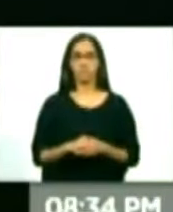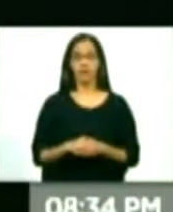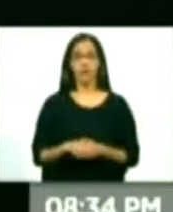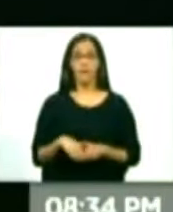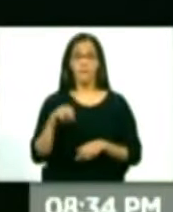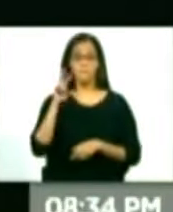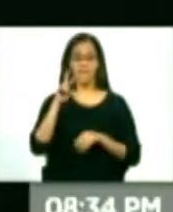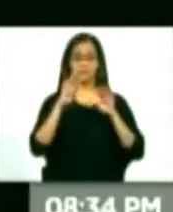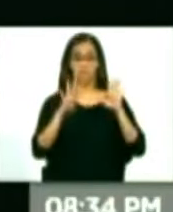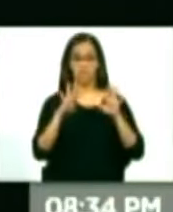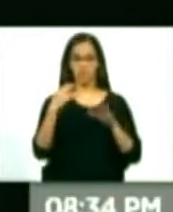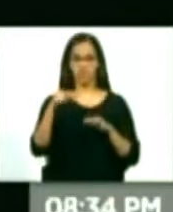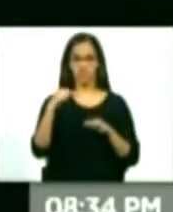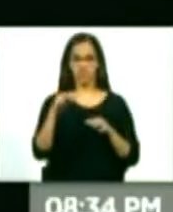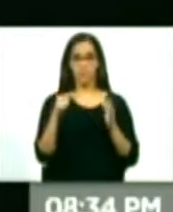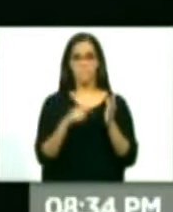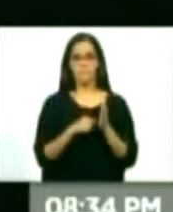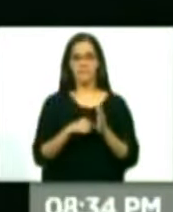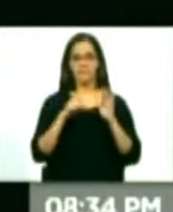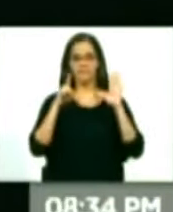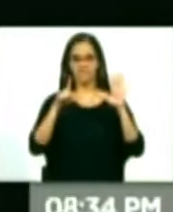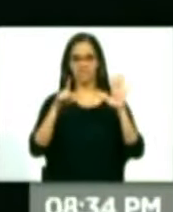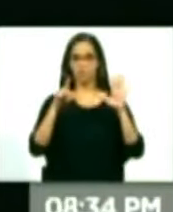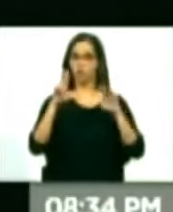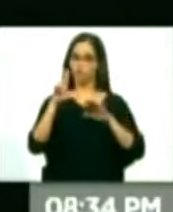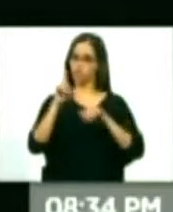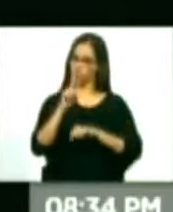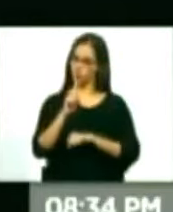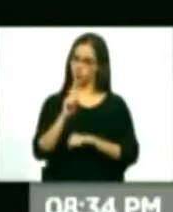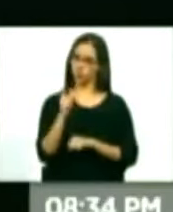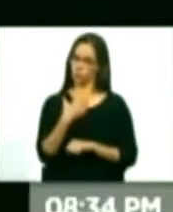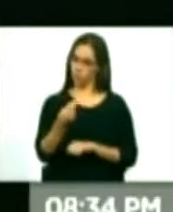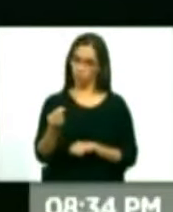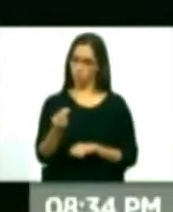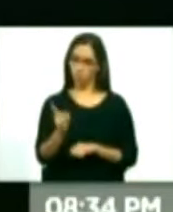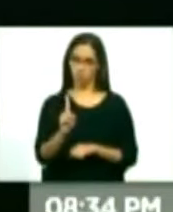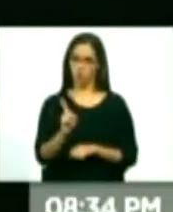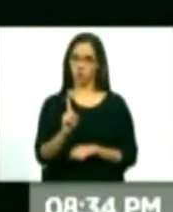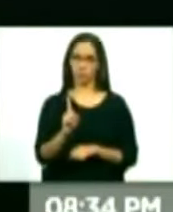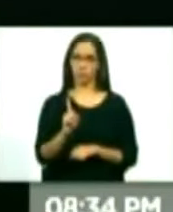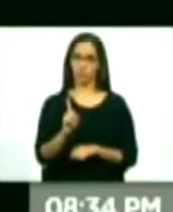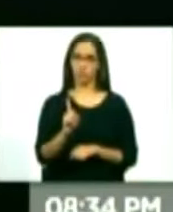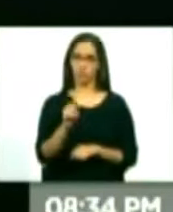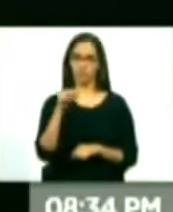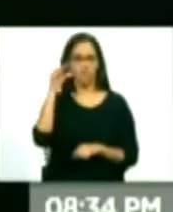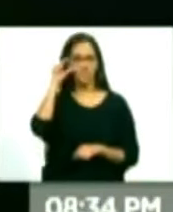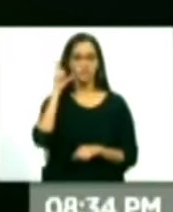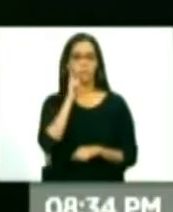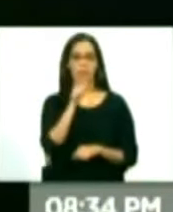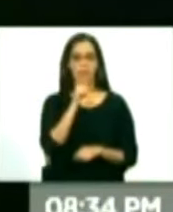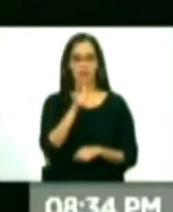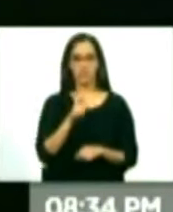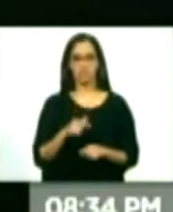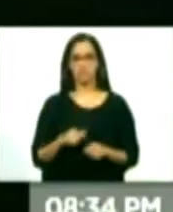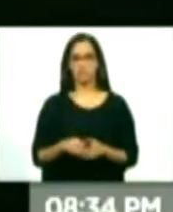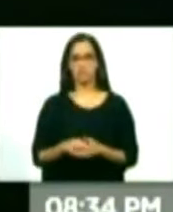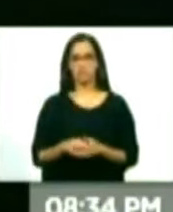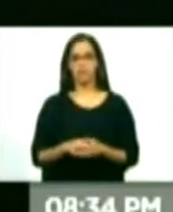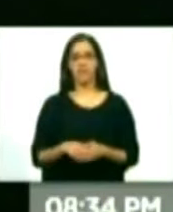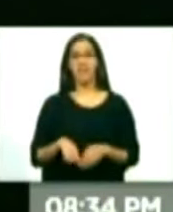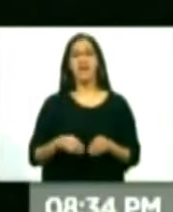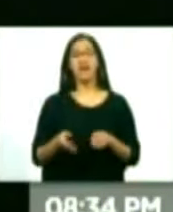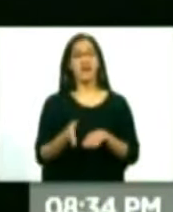29 de noviembre de 1781, no, 1781 no, esta fecha está mal. Hace